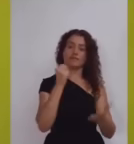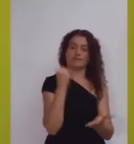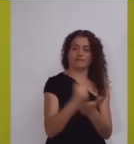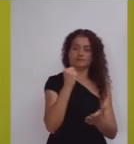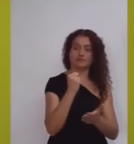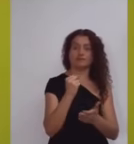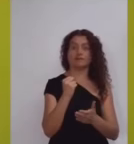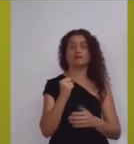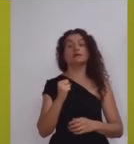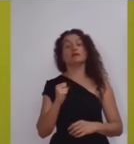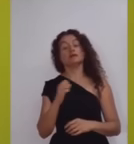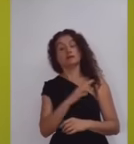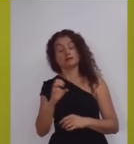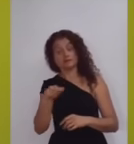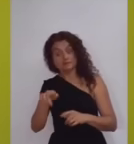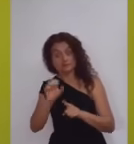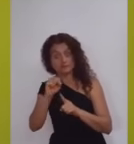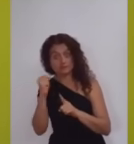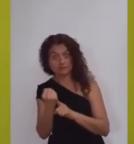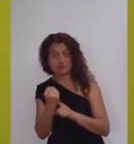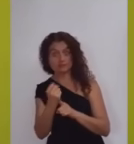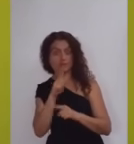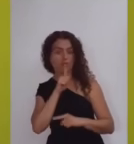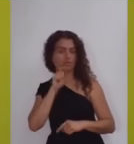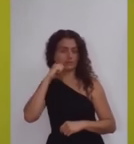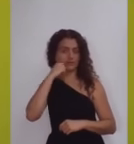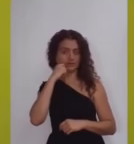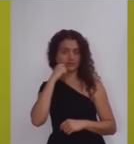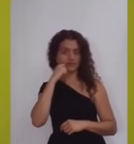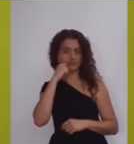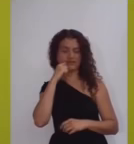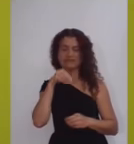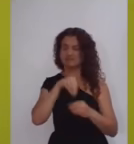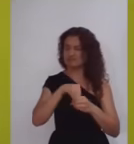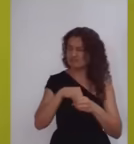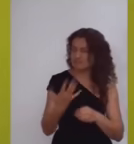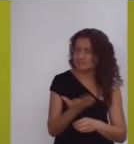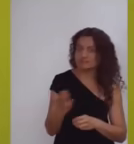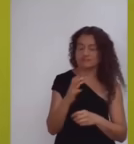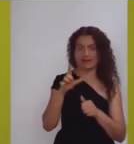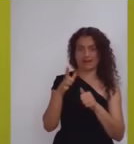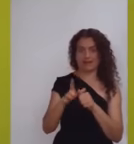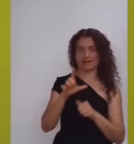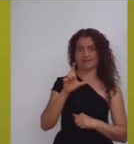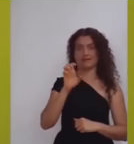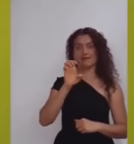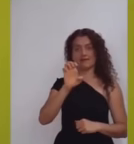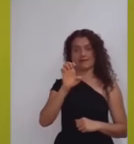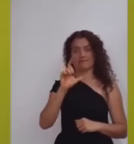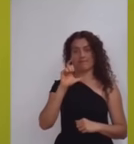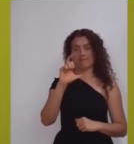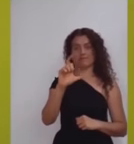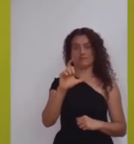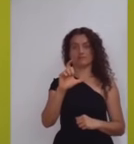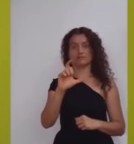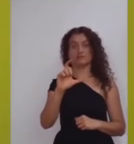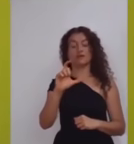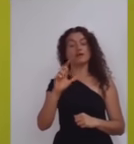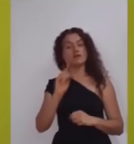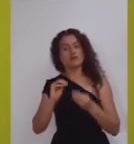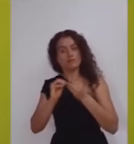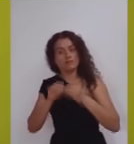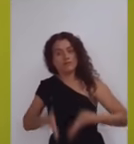de pasaporte o dínex. En el caso de la contraseña está compuesta por la letra E mayúscula la fecha de